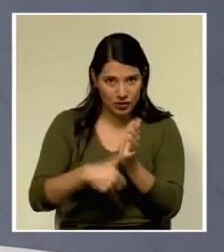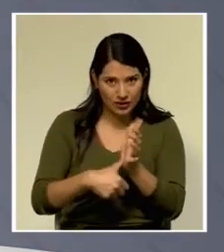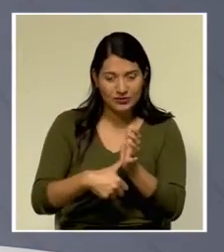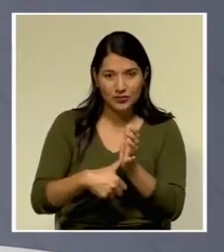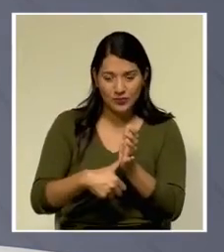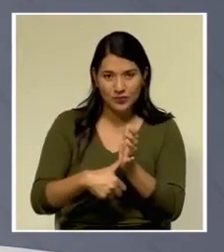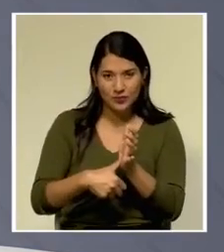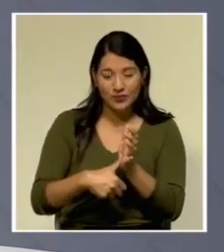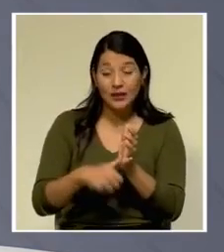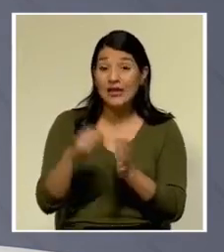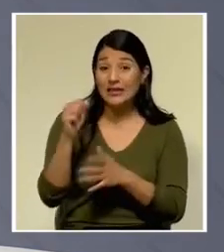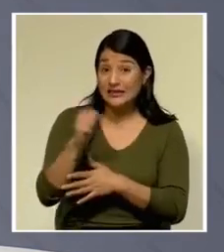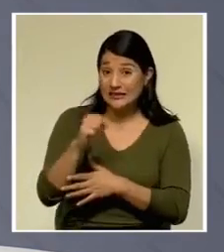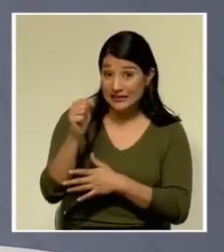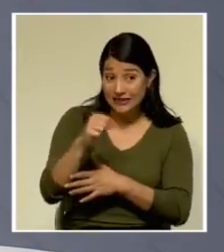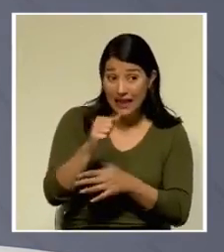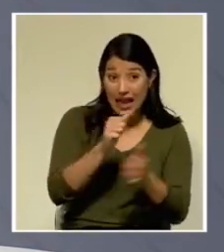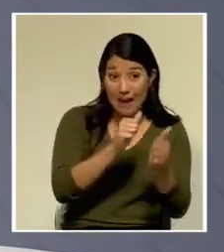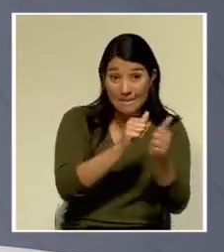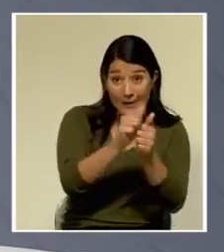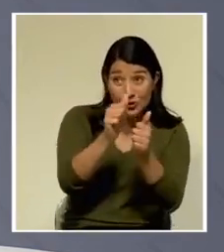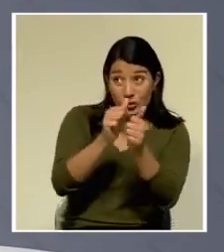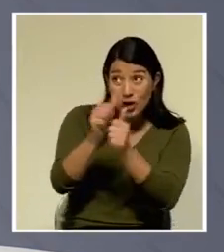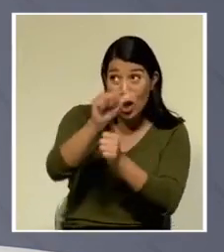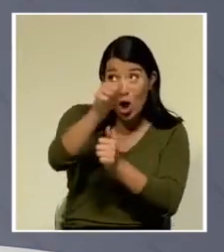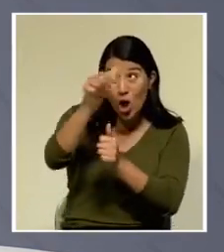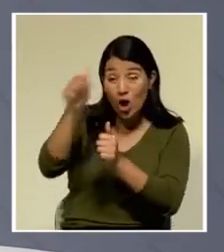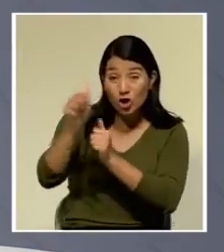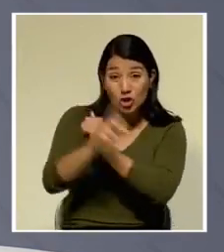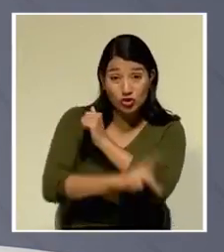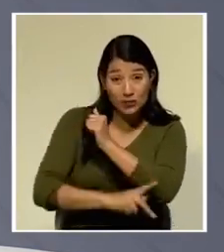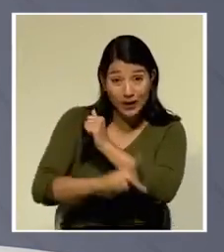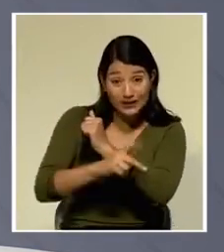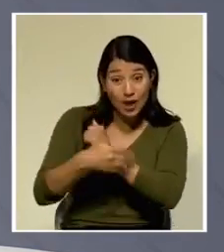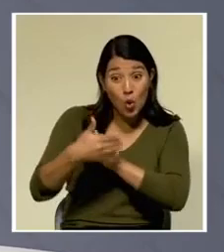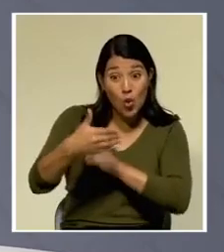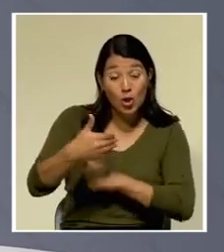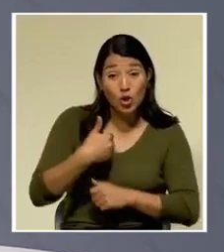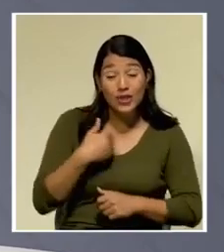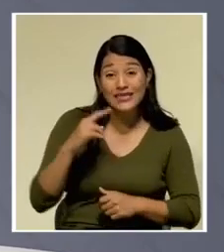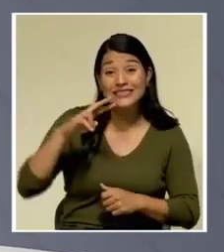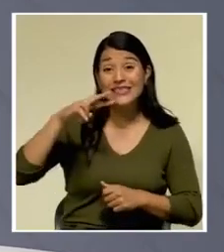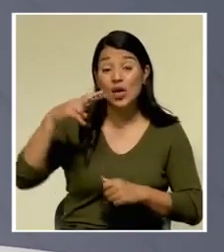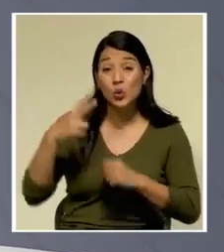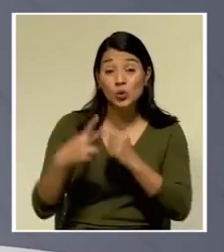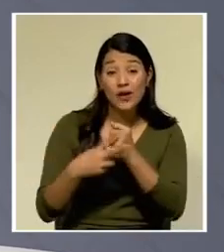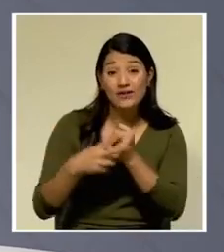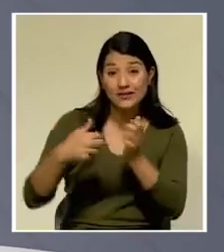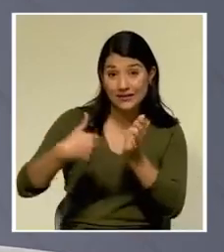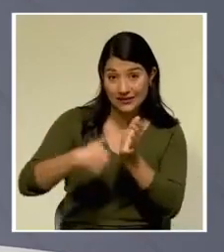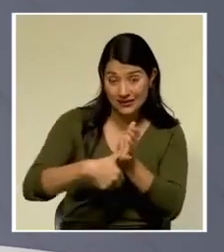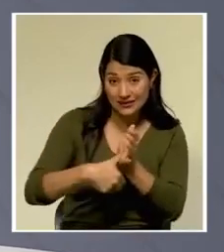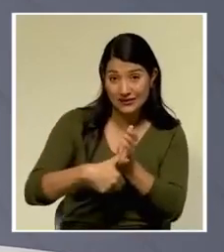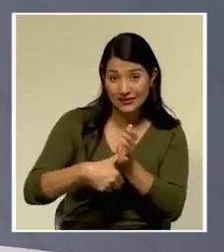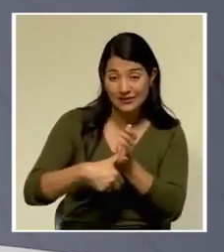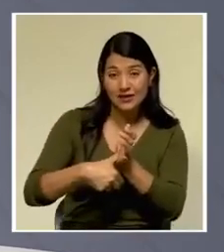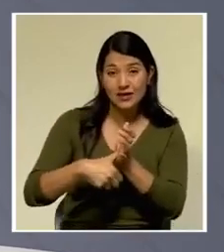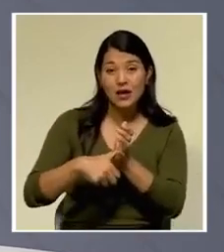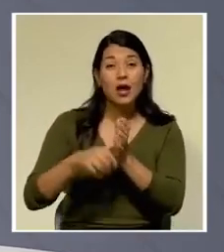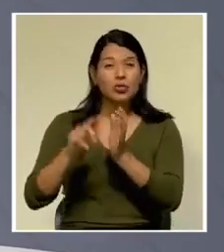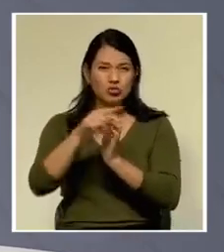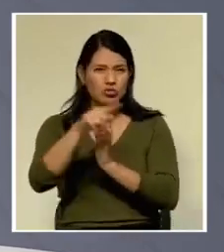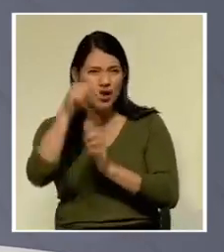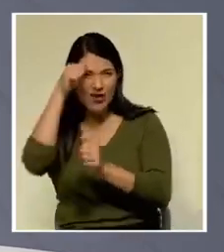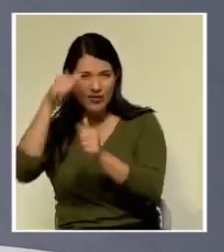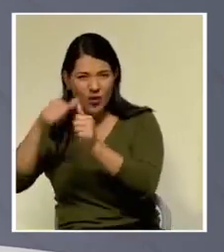la gran mayoría de estos países que van a una segunda ronda, que efectúan un balotaje, acordémonos, paréntesis, que en